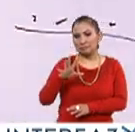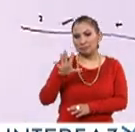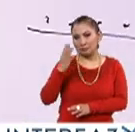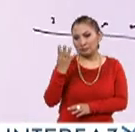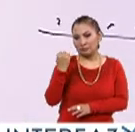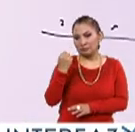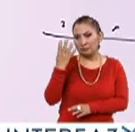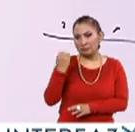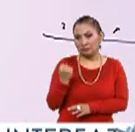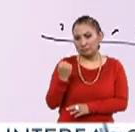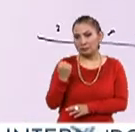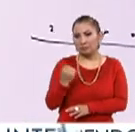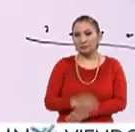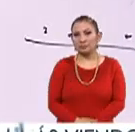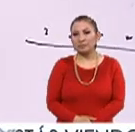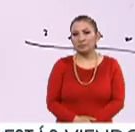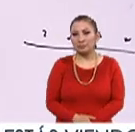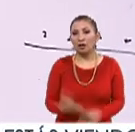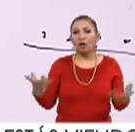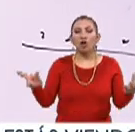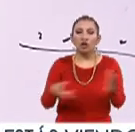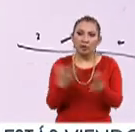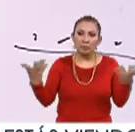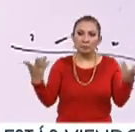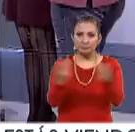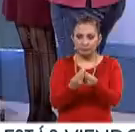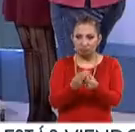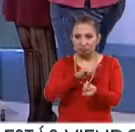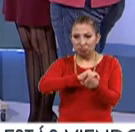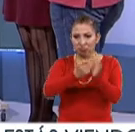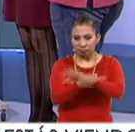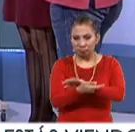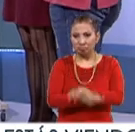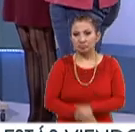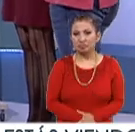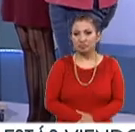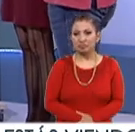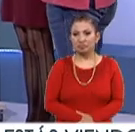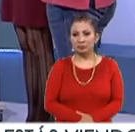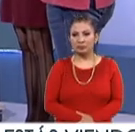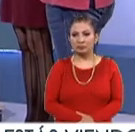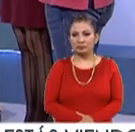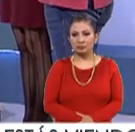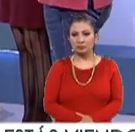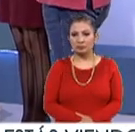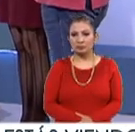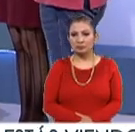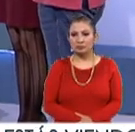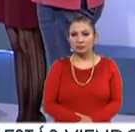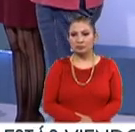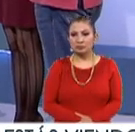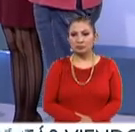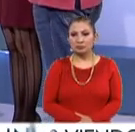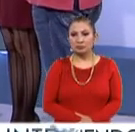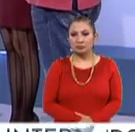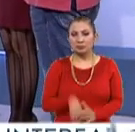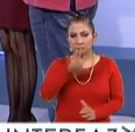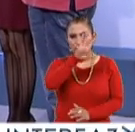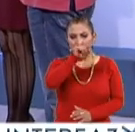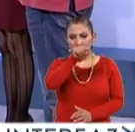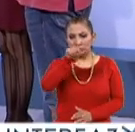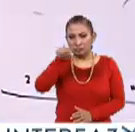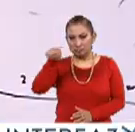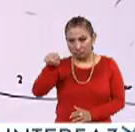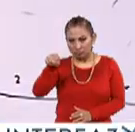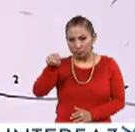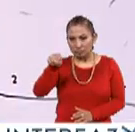Ahí está. Entonces, nomás juntamos otra vez y transformamos. Entonces, todo esto pasa para acá, entonces aquí aparecen cinco puntos,